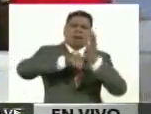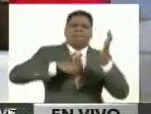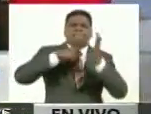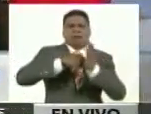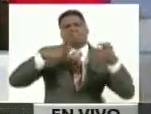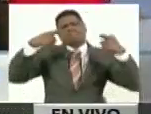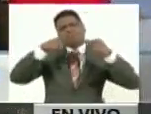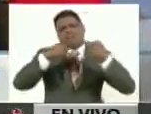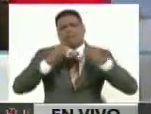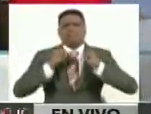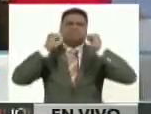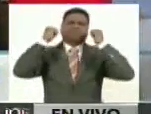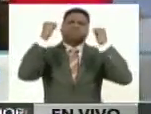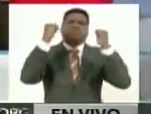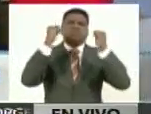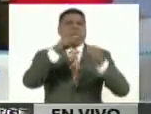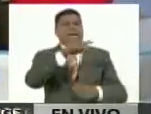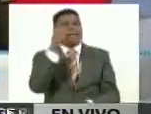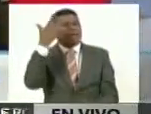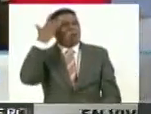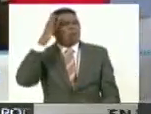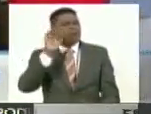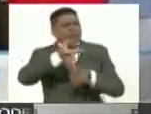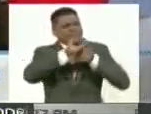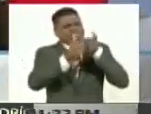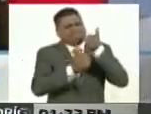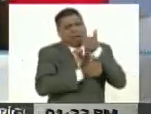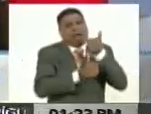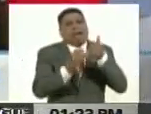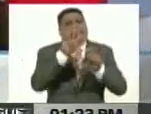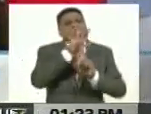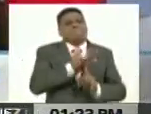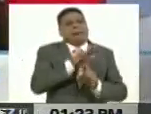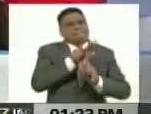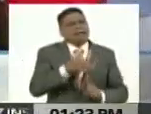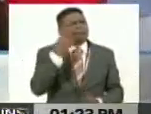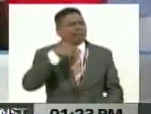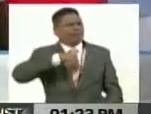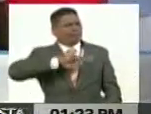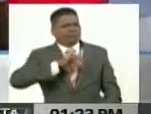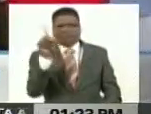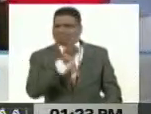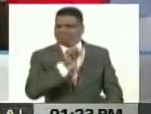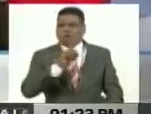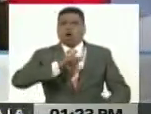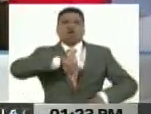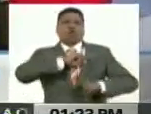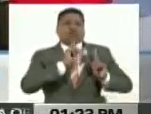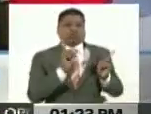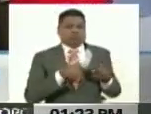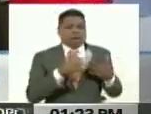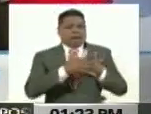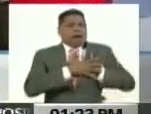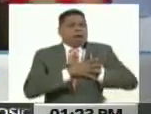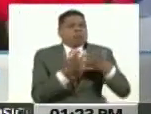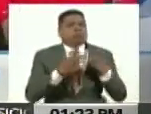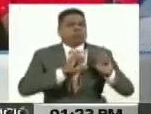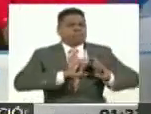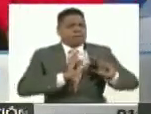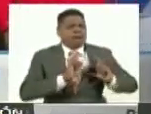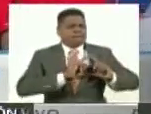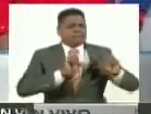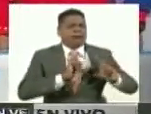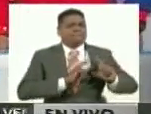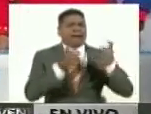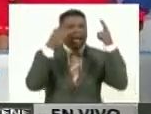Y ellos seguirán subestimándonos a nosotros. Y llevamos a Chávez aquí en el alma y en el corazón. Y por Hugo